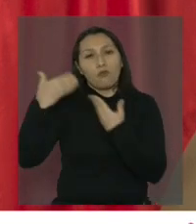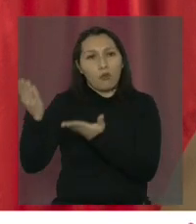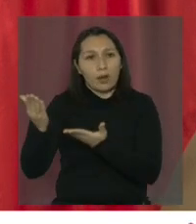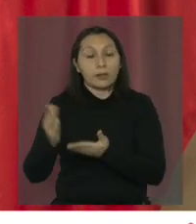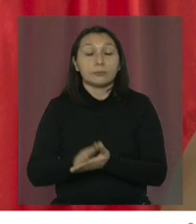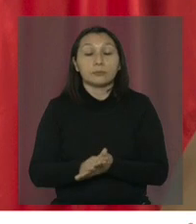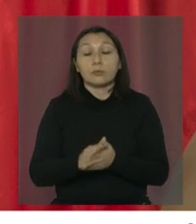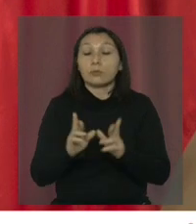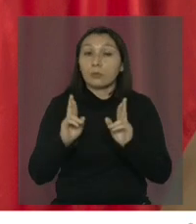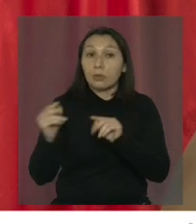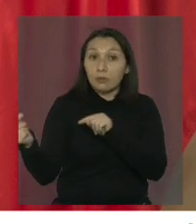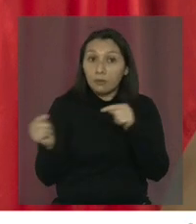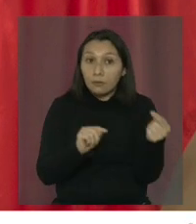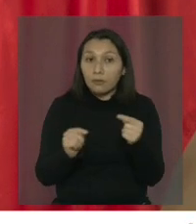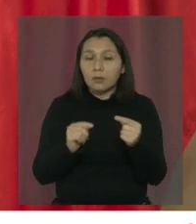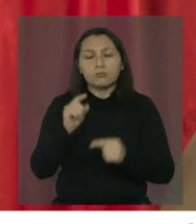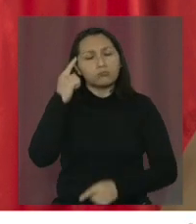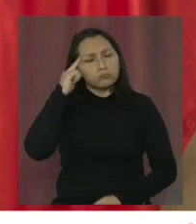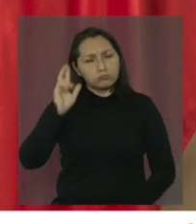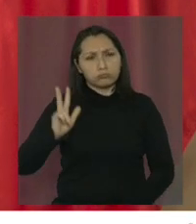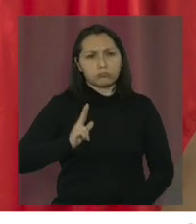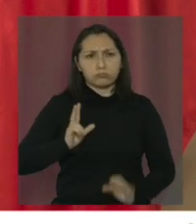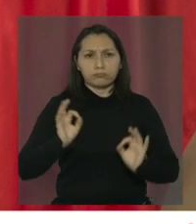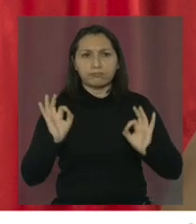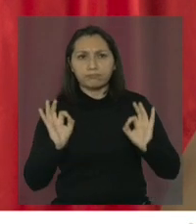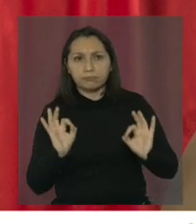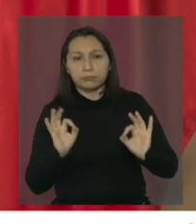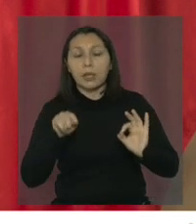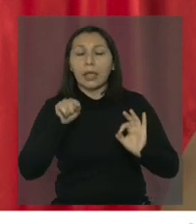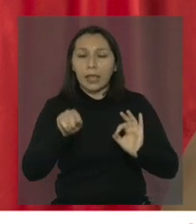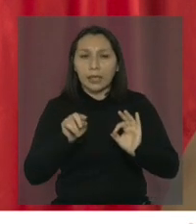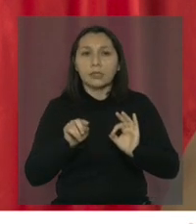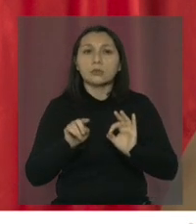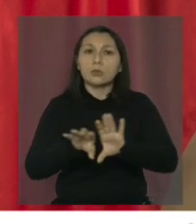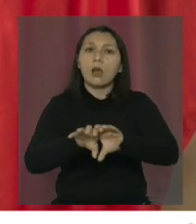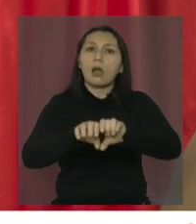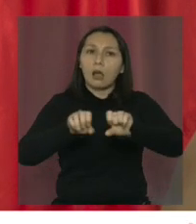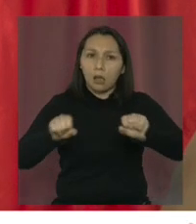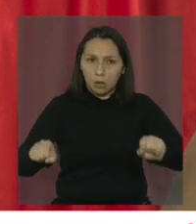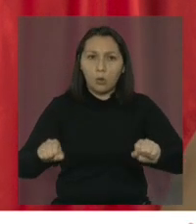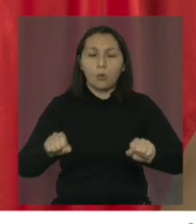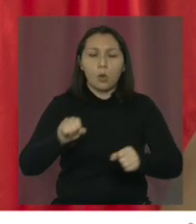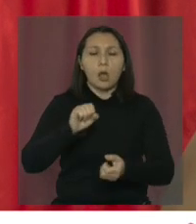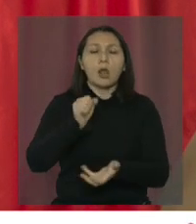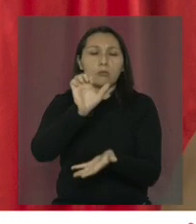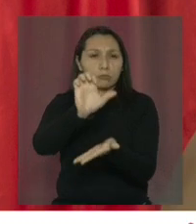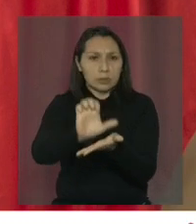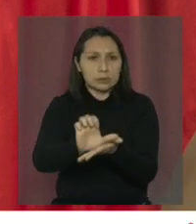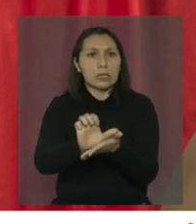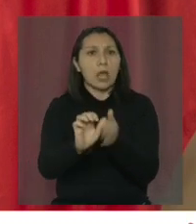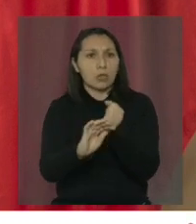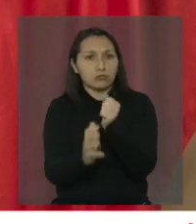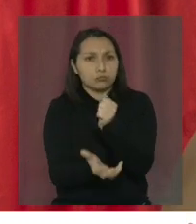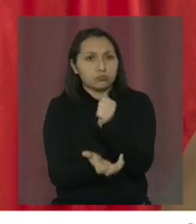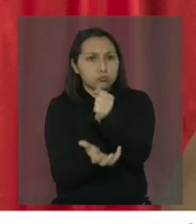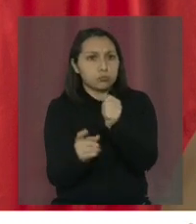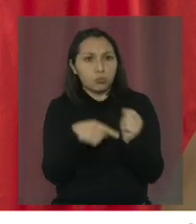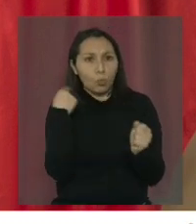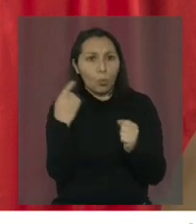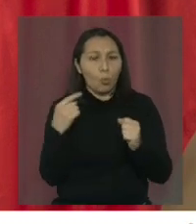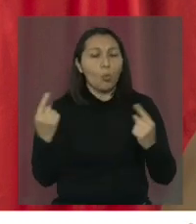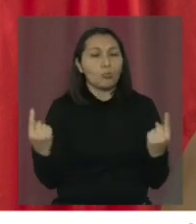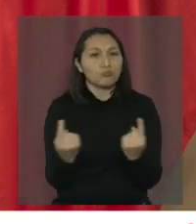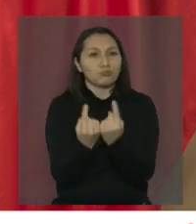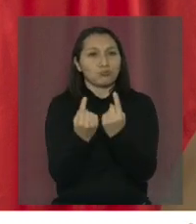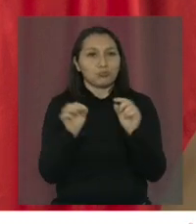esperamos que el debate sea con altura de miras esperamos que esto sea un pacto fiscal donde nos podamos encontrar todos y todas y por